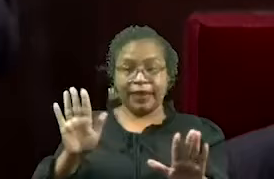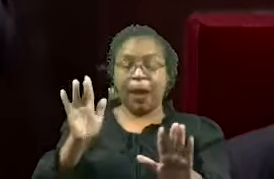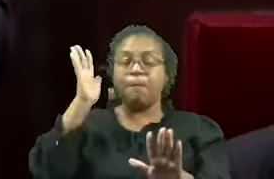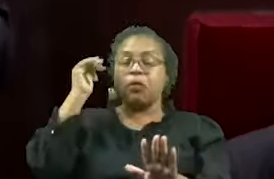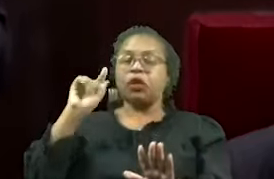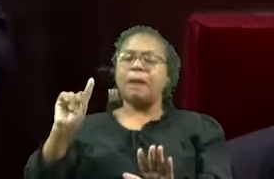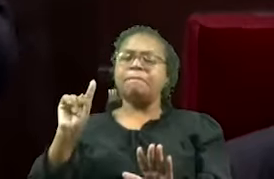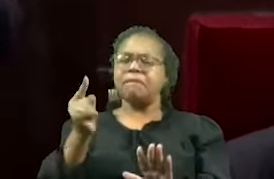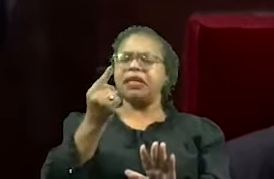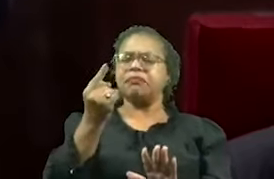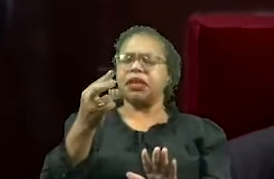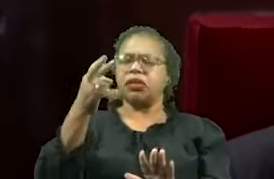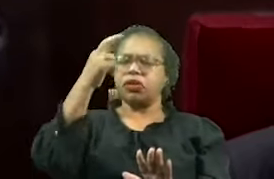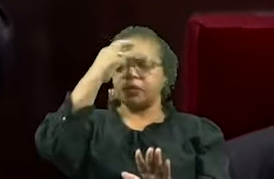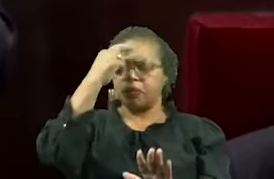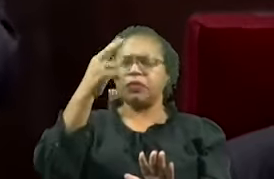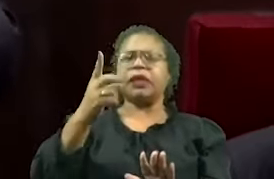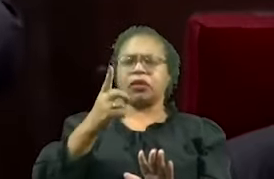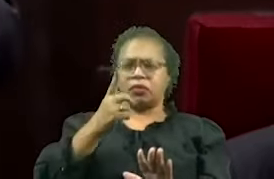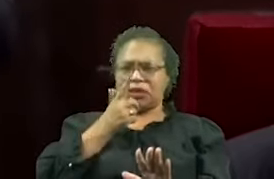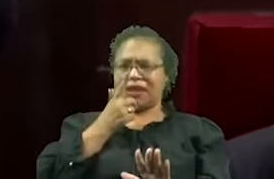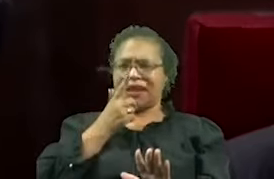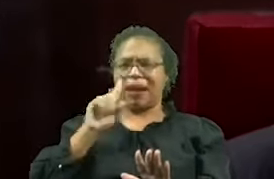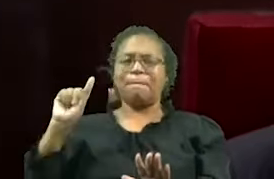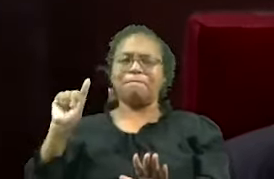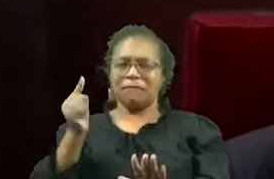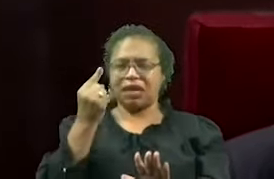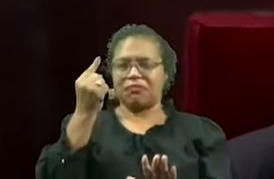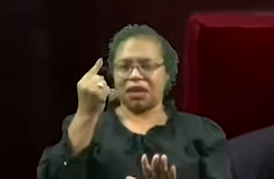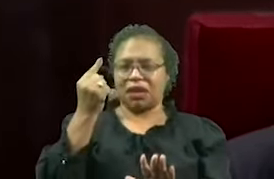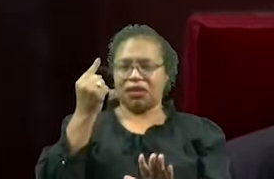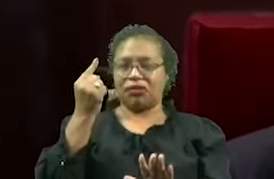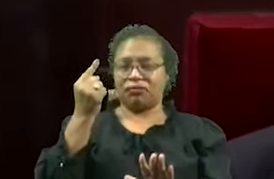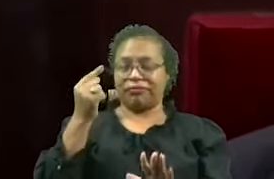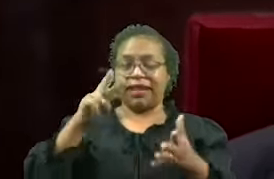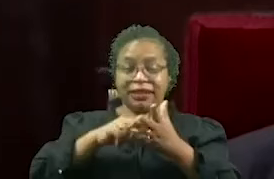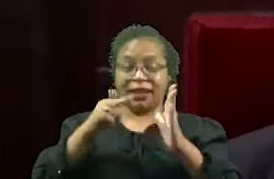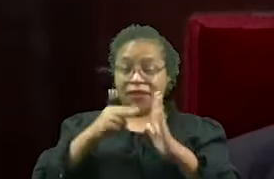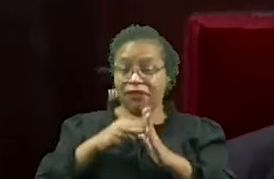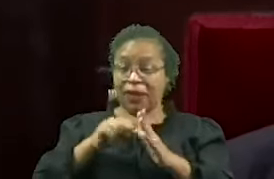cualquier gobierno y que los ciudadanos están por encima de cualquier